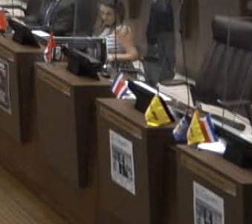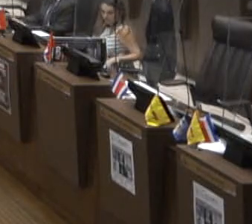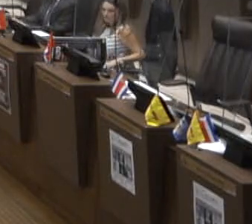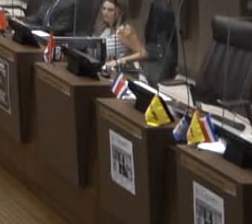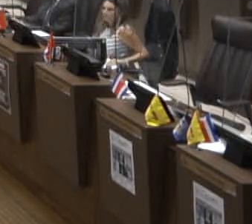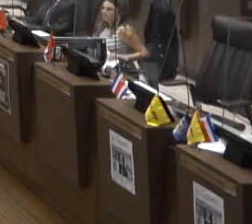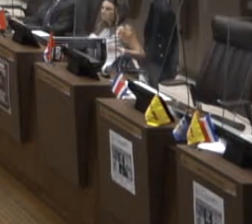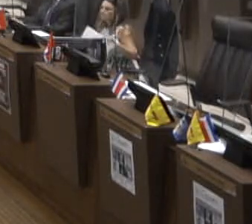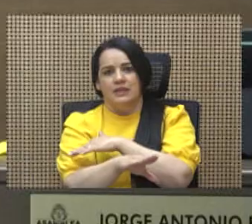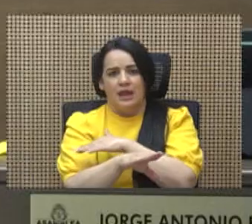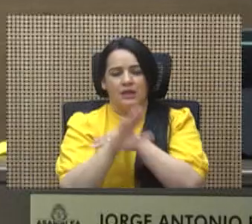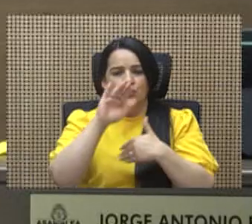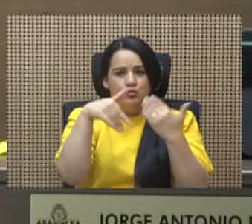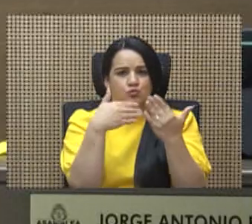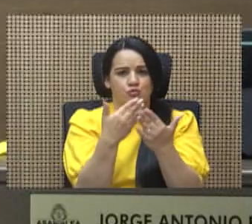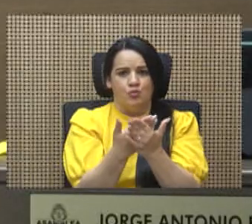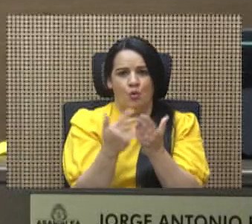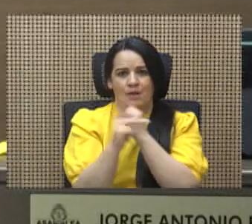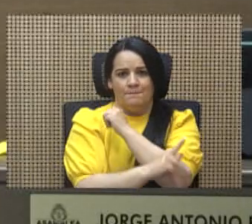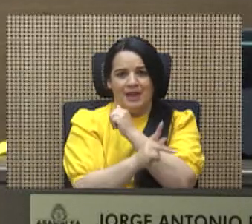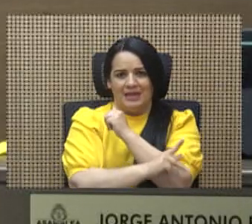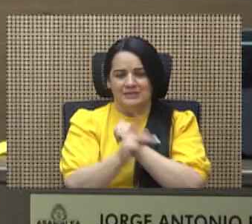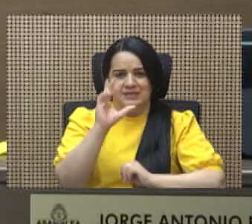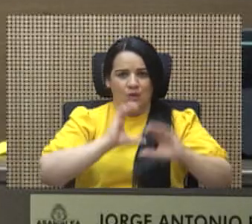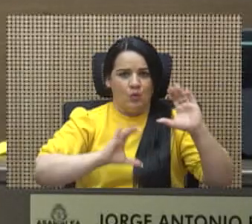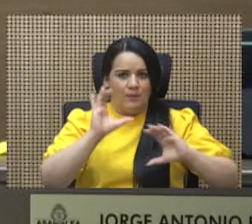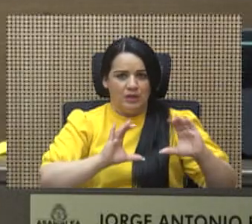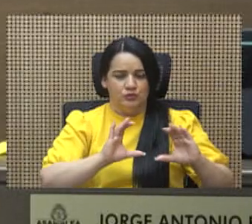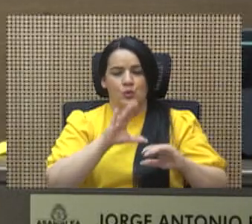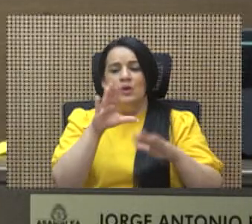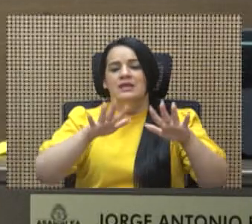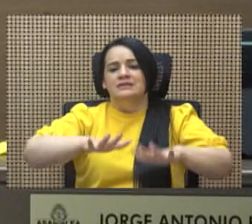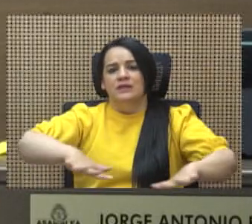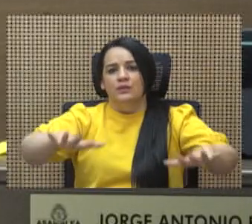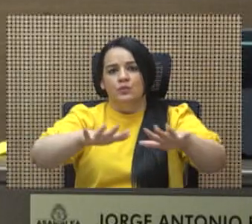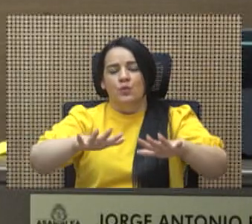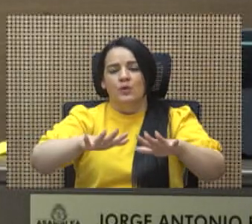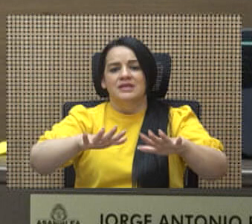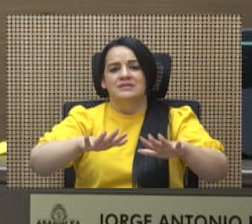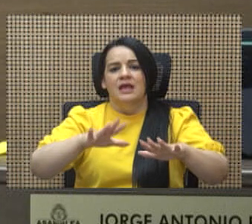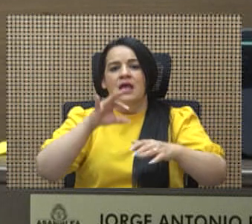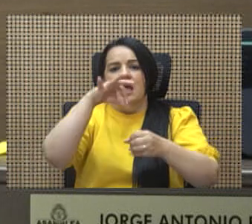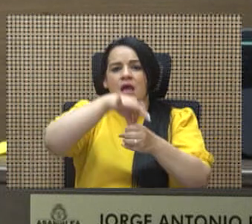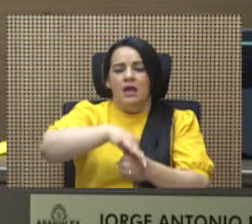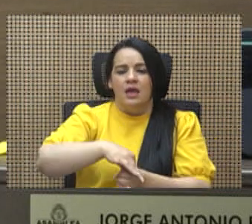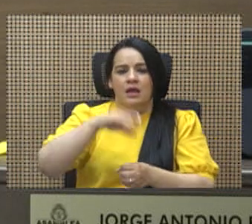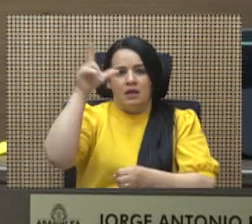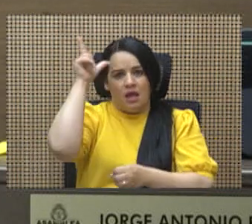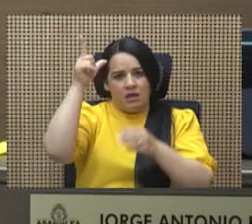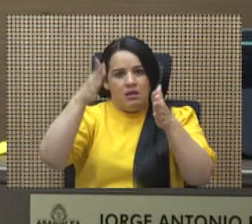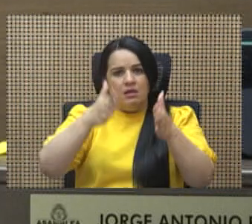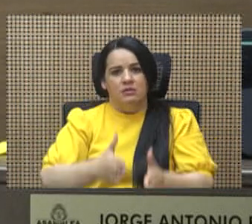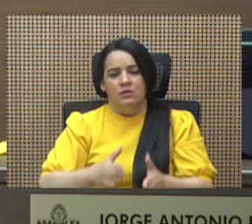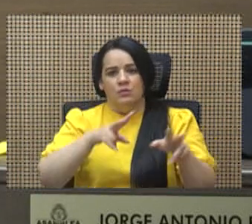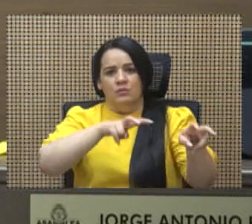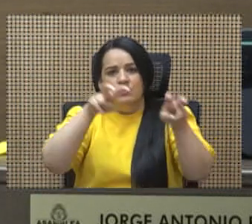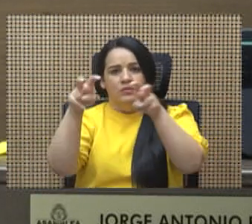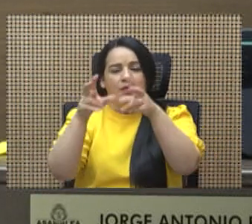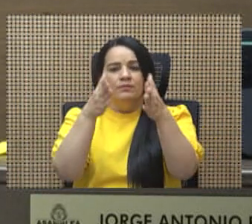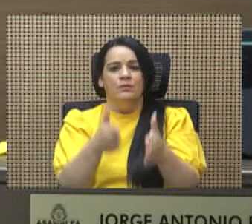compensación equivalente tú eres agropecuarios ganaderos transporte